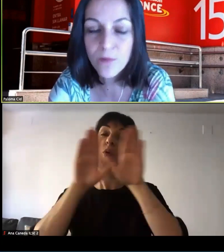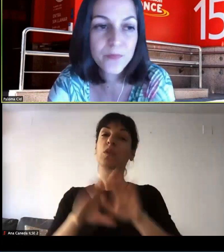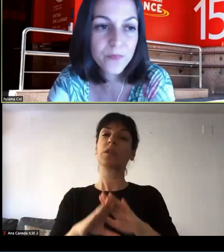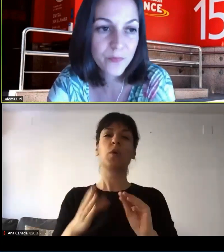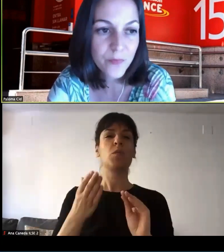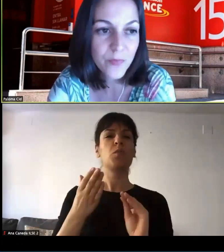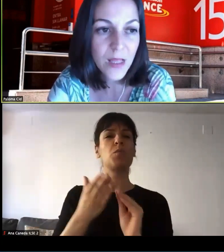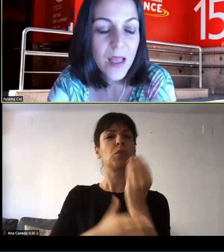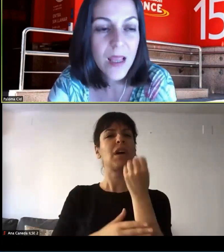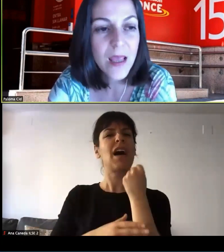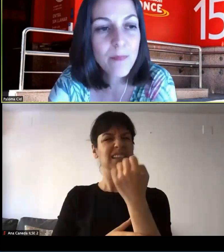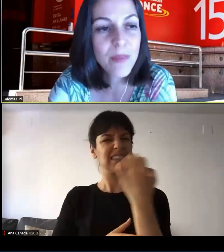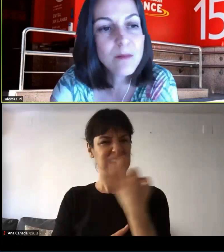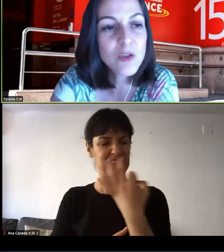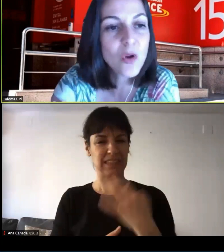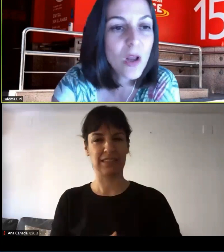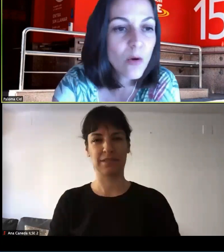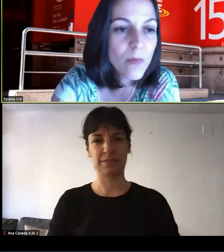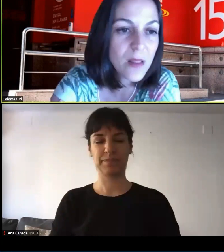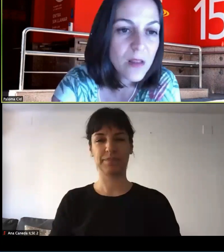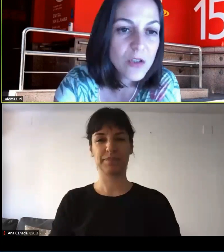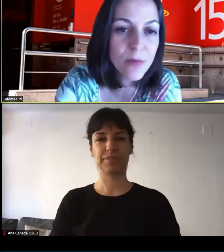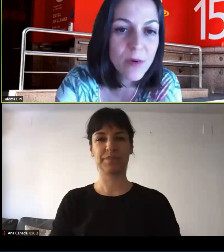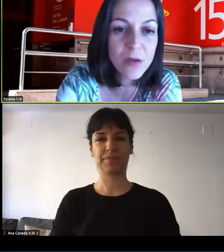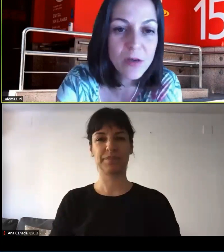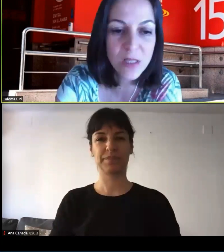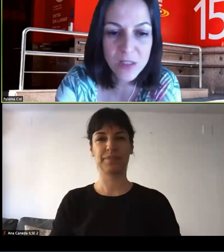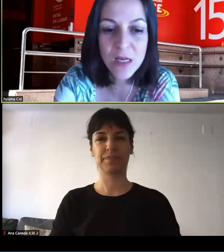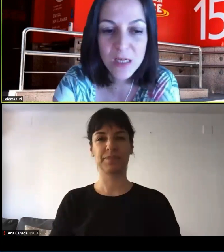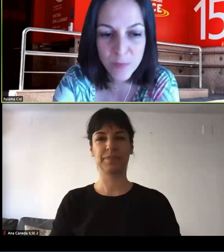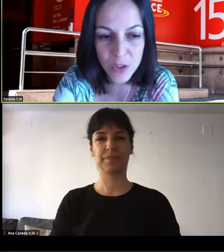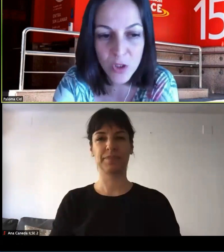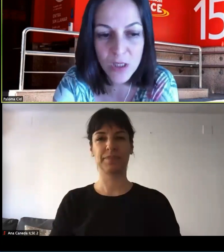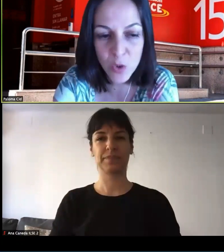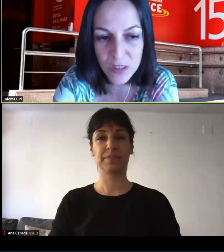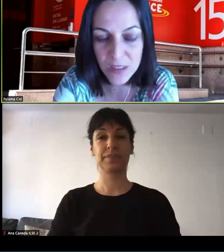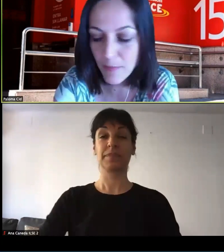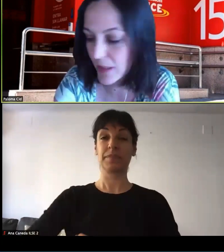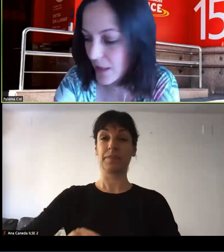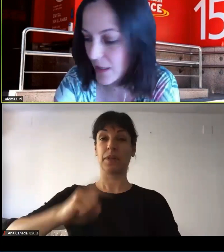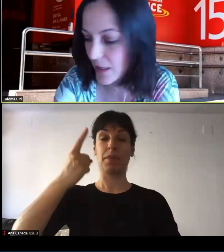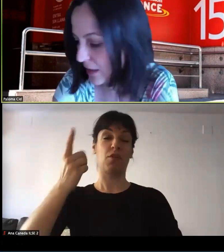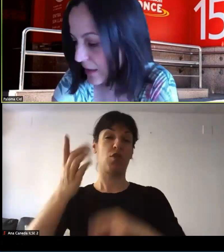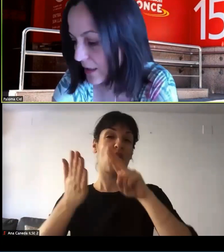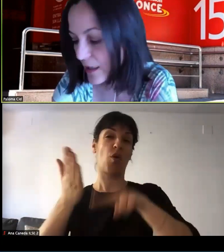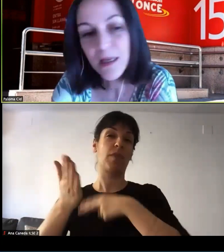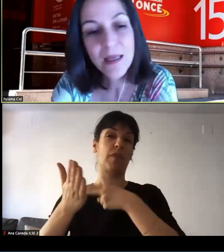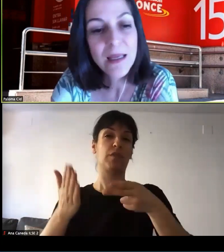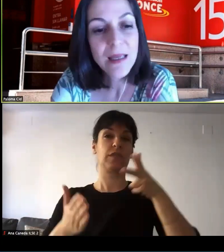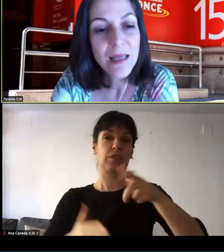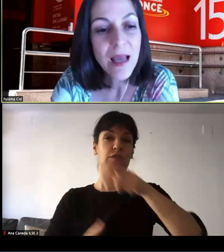apoyo. Empezamos con la Convención sobre los Derechos de las Personas con Discapacidad.